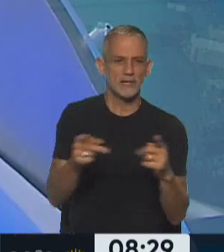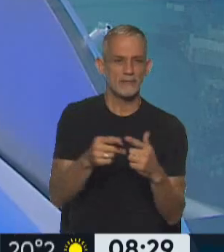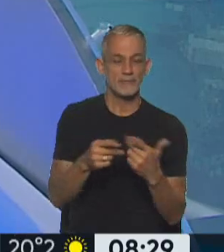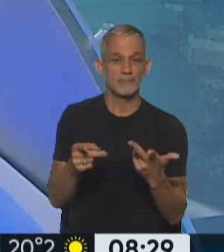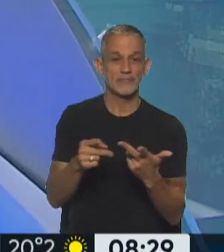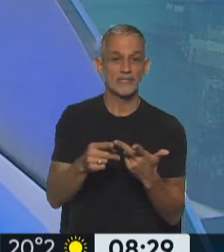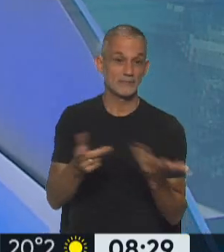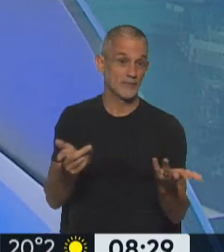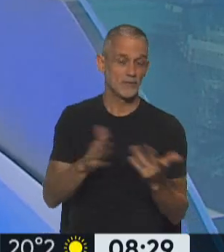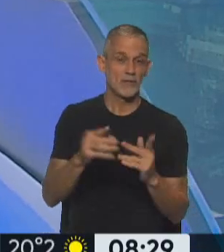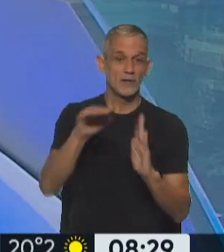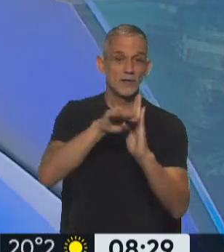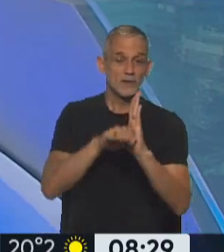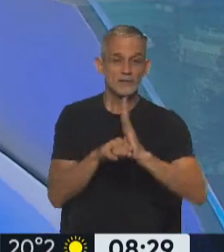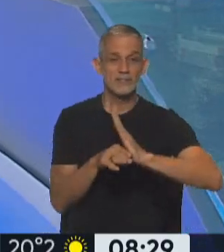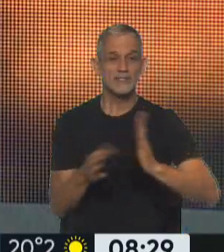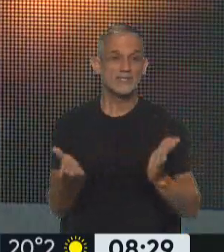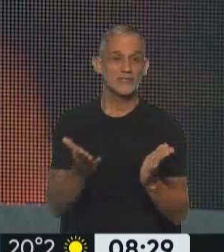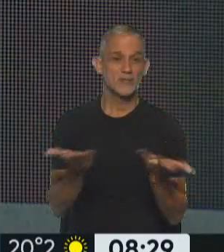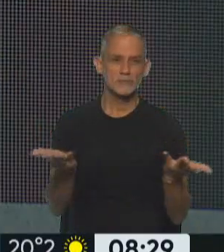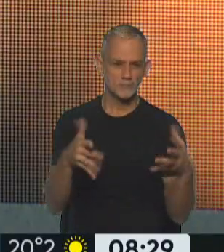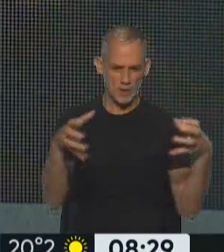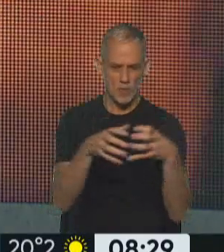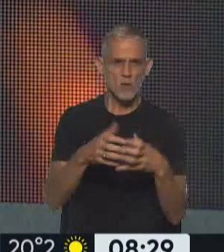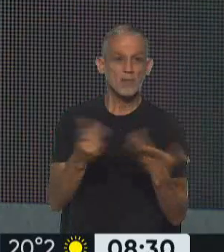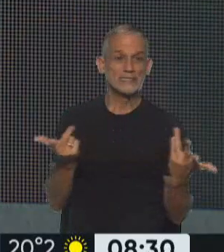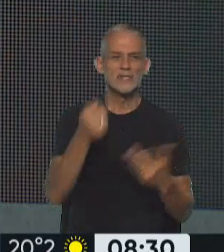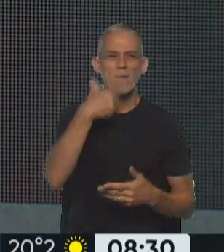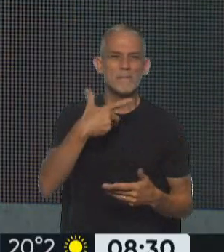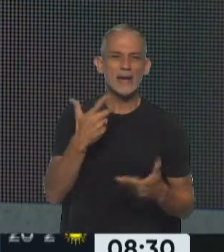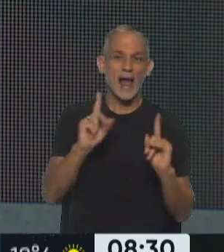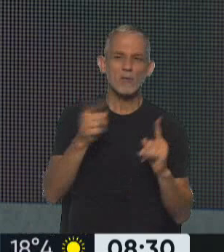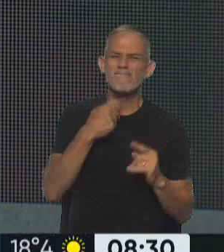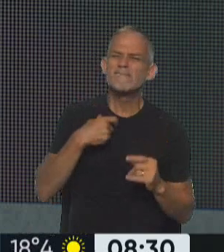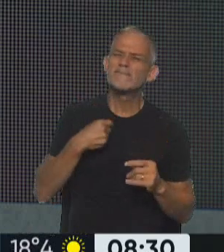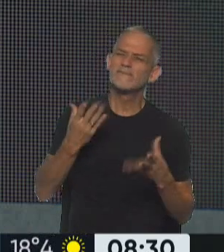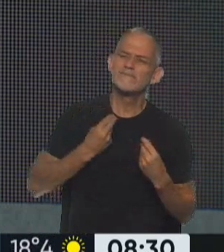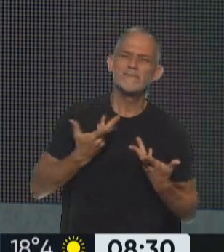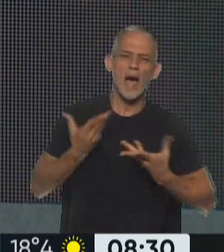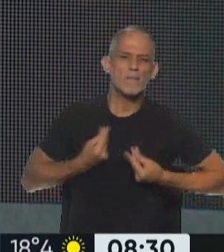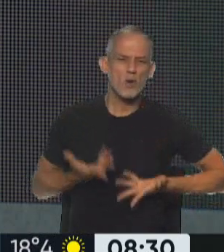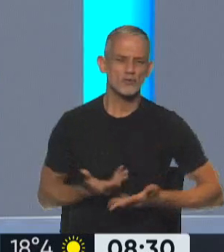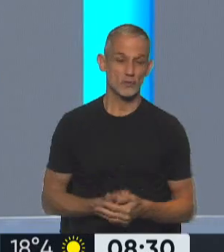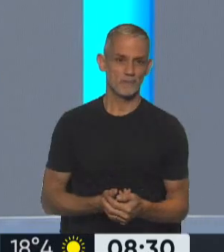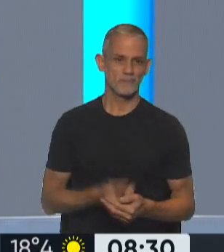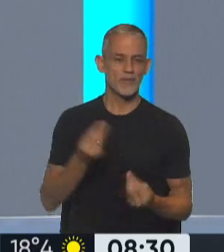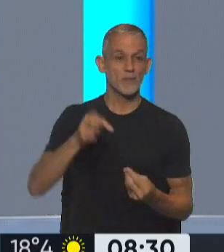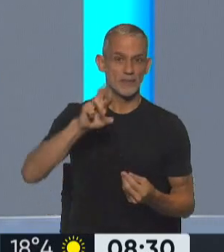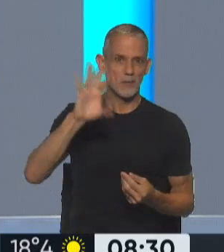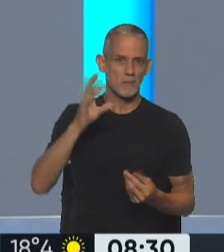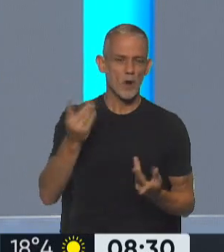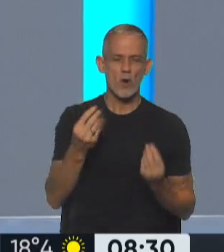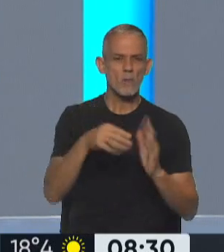Hablamos ahora de oposición en función justamente de de esta bendición que necesitan muchos de los candidatos del Pro Sí además Cómo se